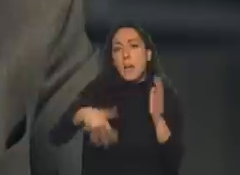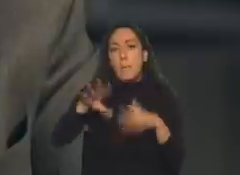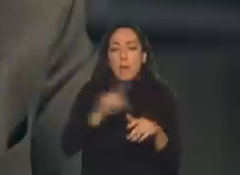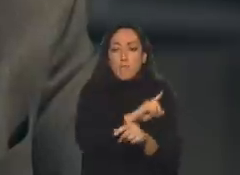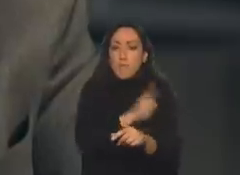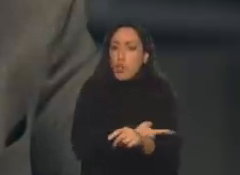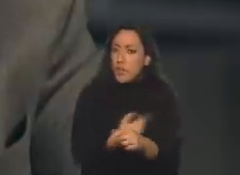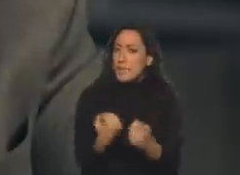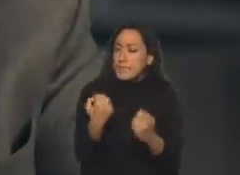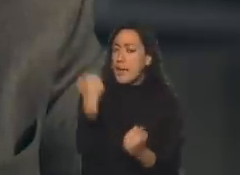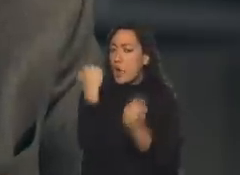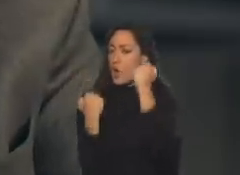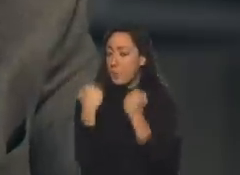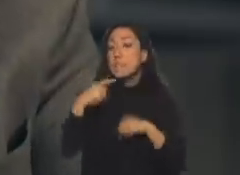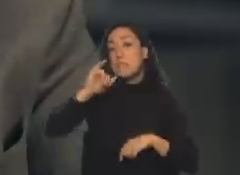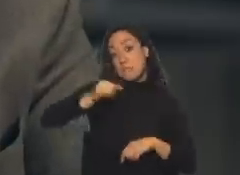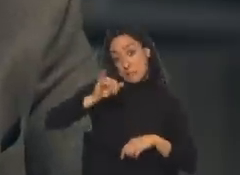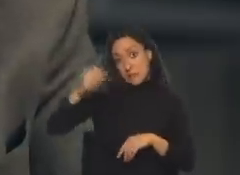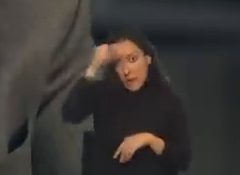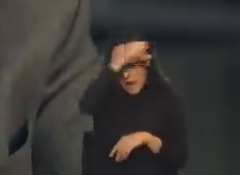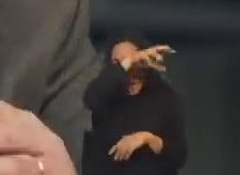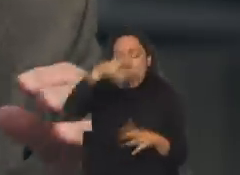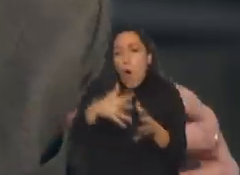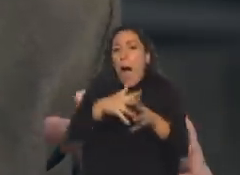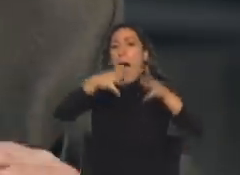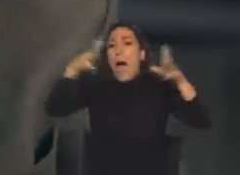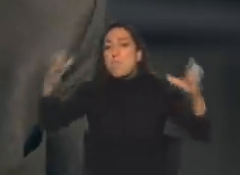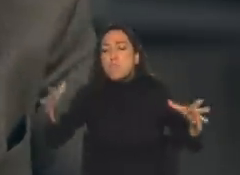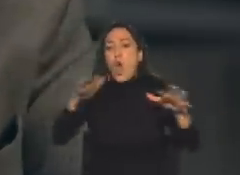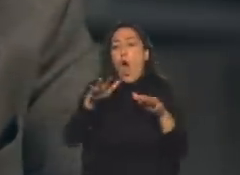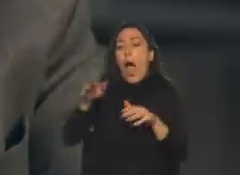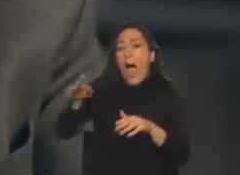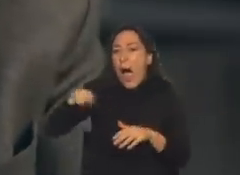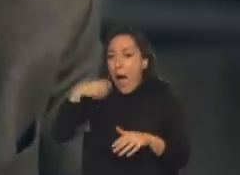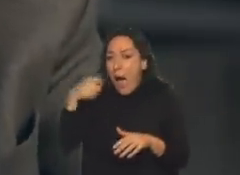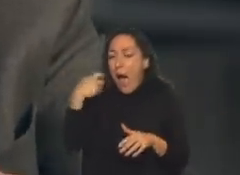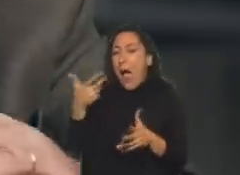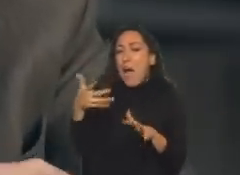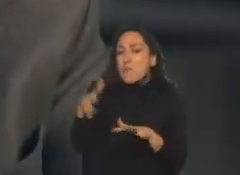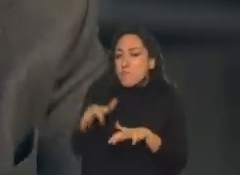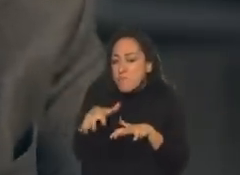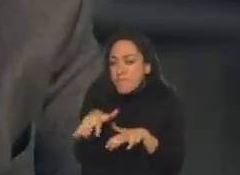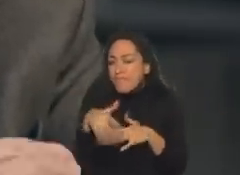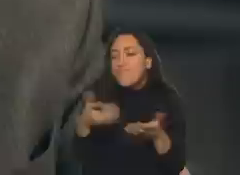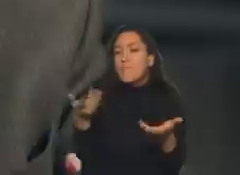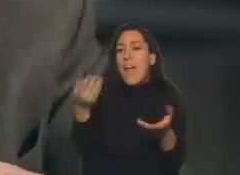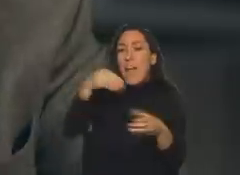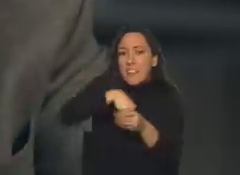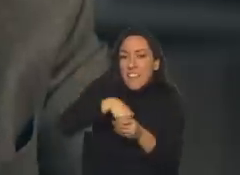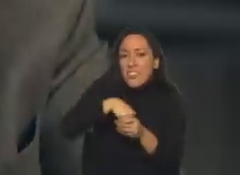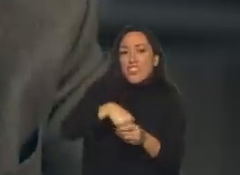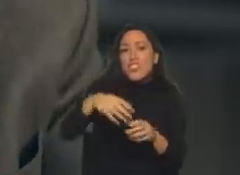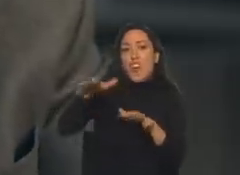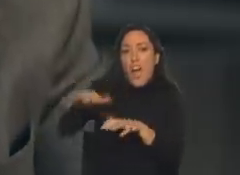económicamente. Sí, mirá, hoy el campo es muy amplio. La palabra agro, ¿no?, incluye, digamos, de lo que es la producción